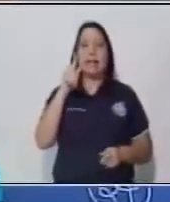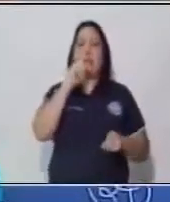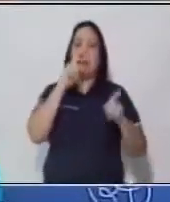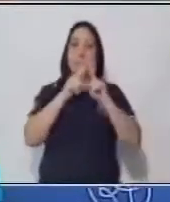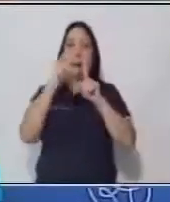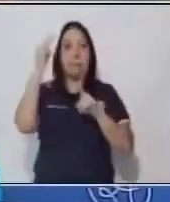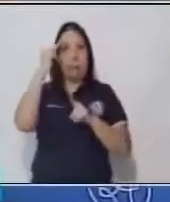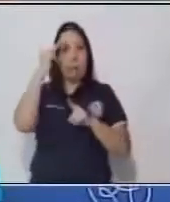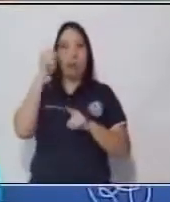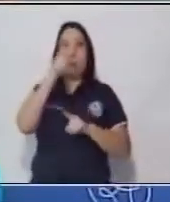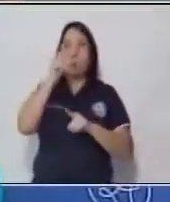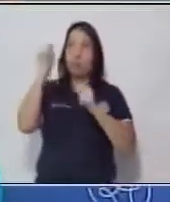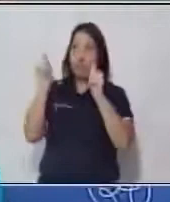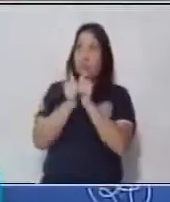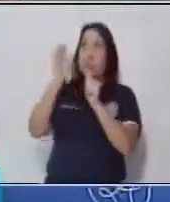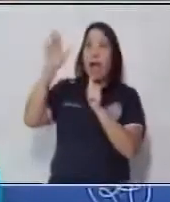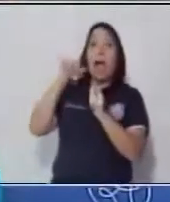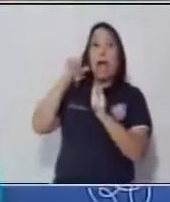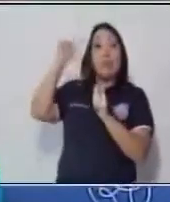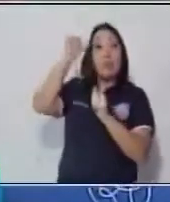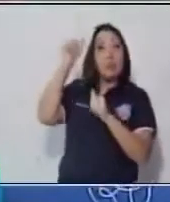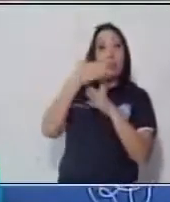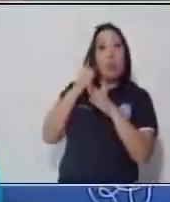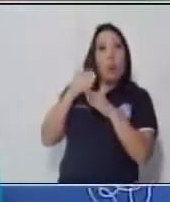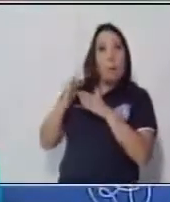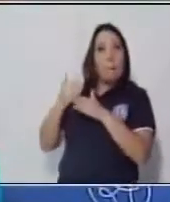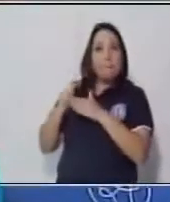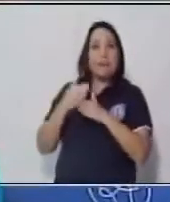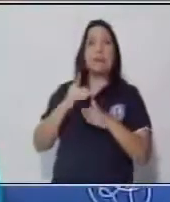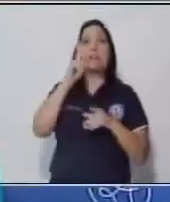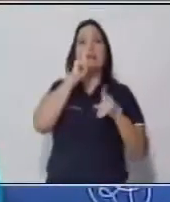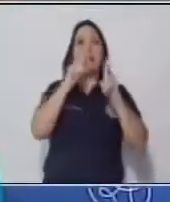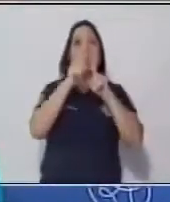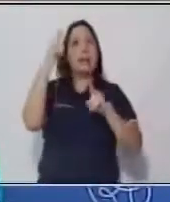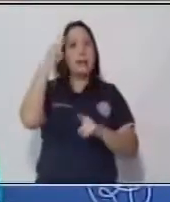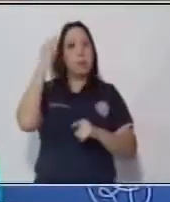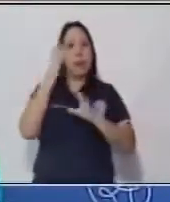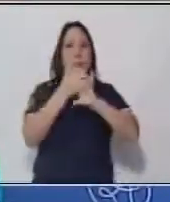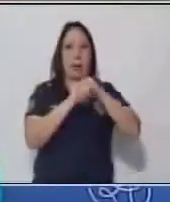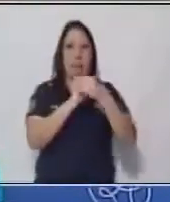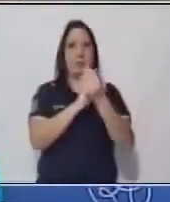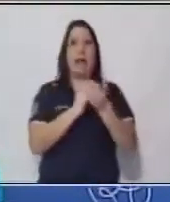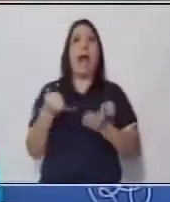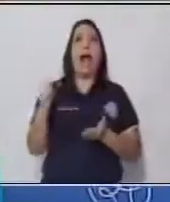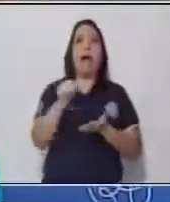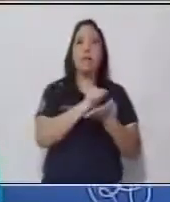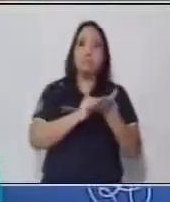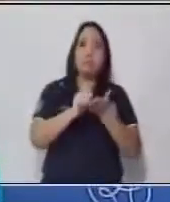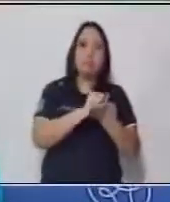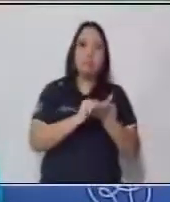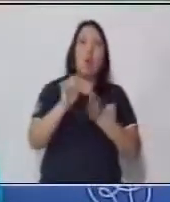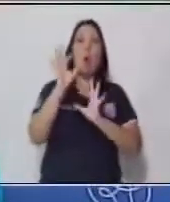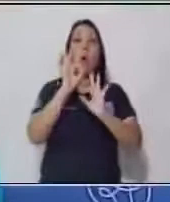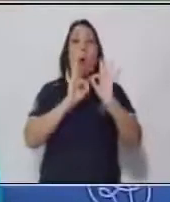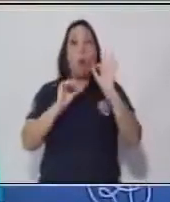Comparte con un adulto lo aprendido. Te recomendamos, lávate las manos con agua y jabón o